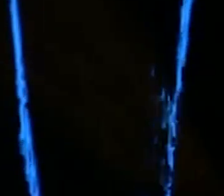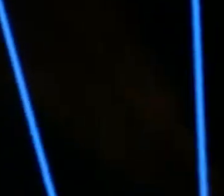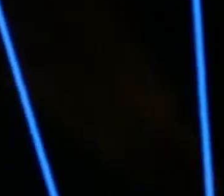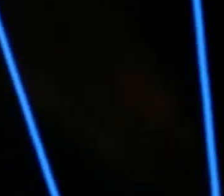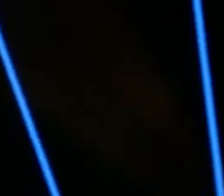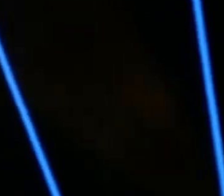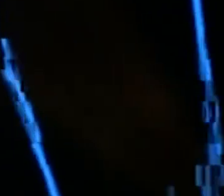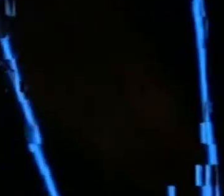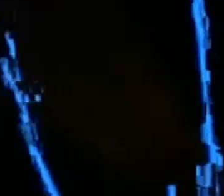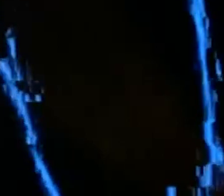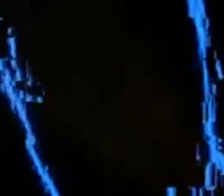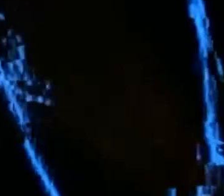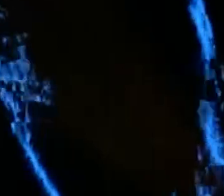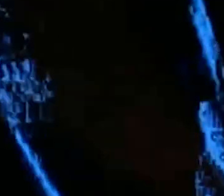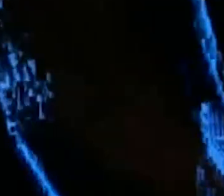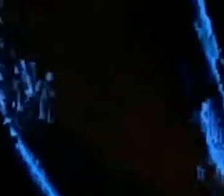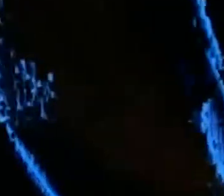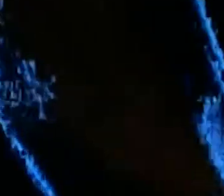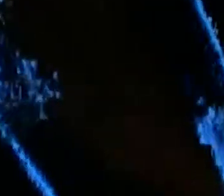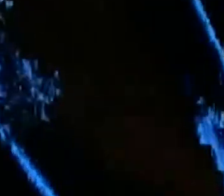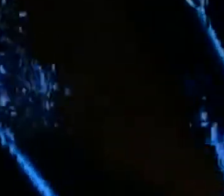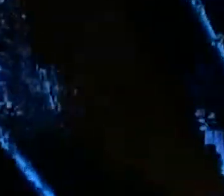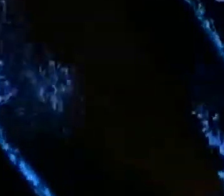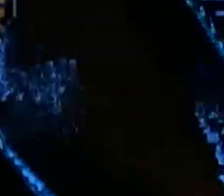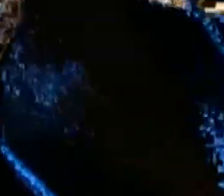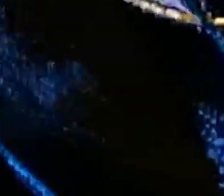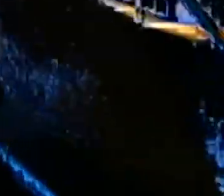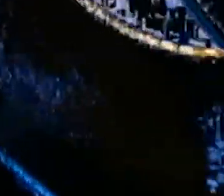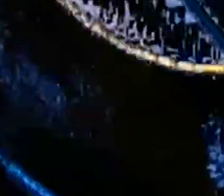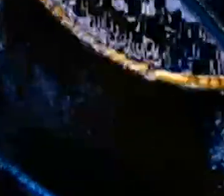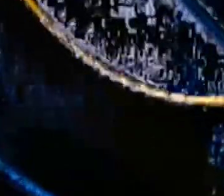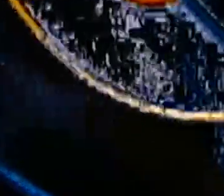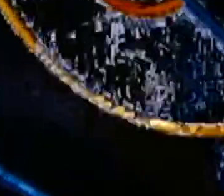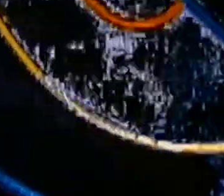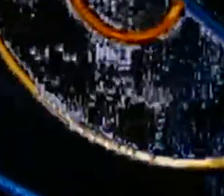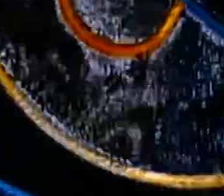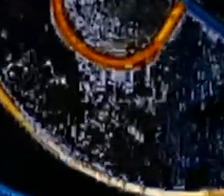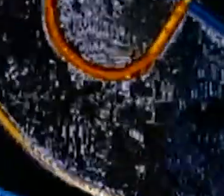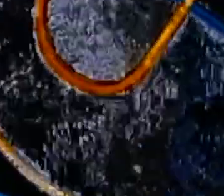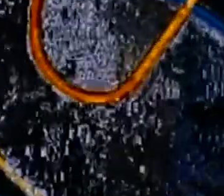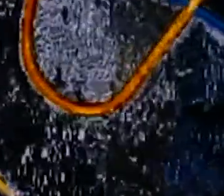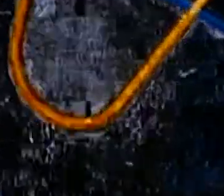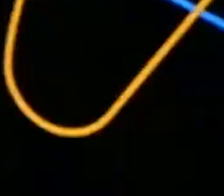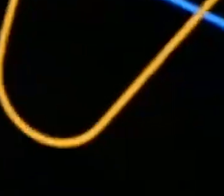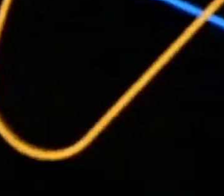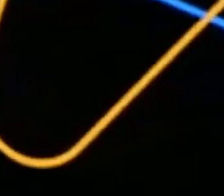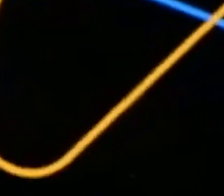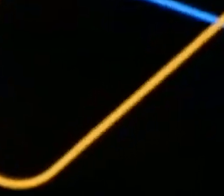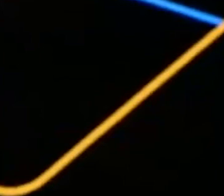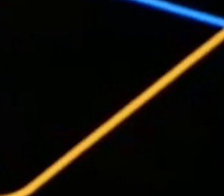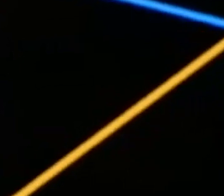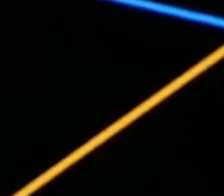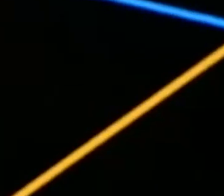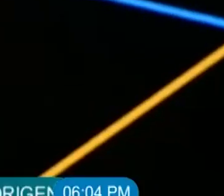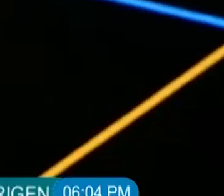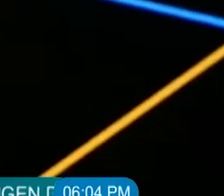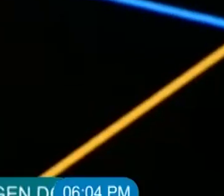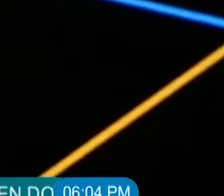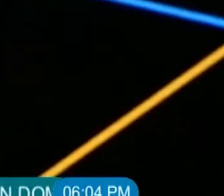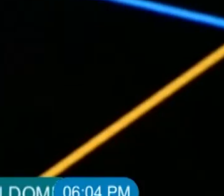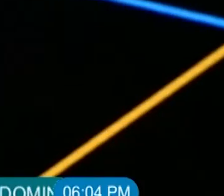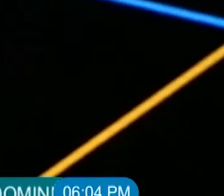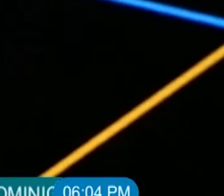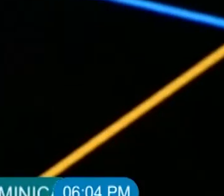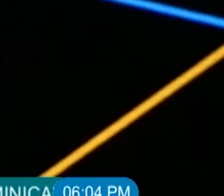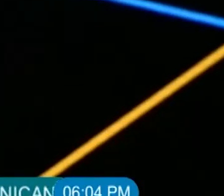imaginativa donde Pues un conglomerado de jóvenes futuros productores talentos de televisión se han Unido y nosotros haciendo